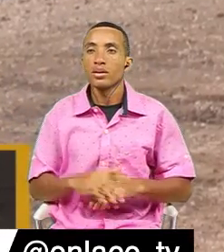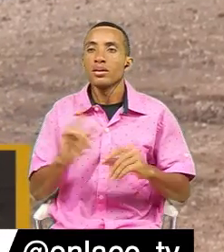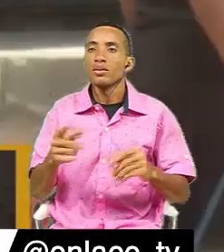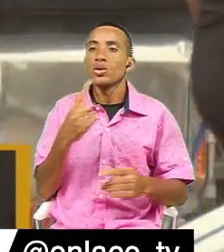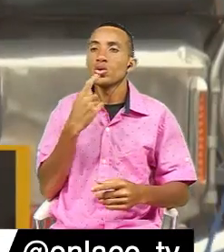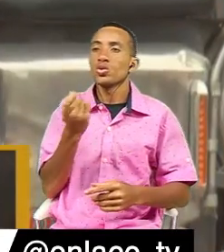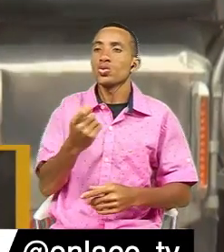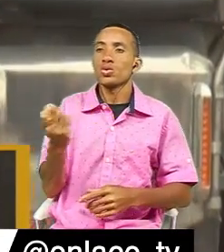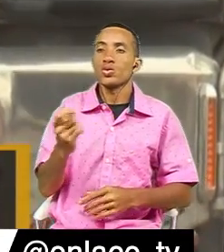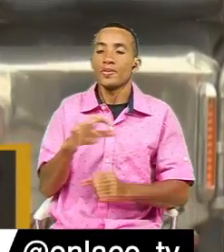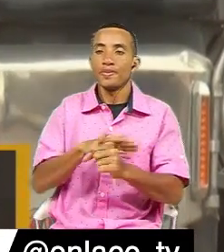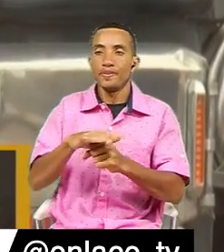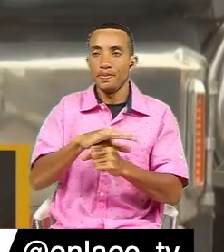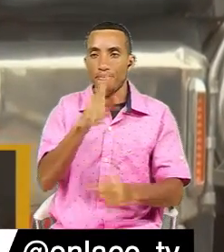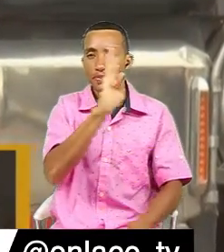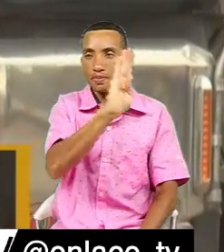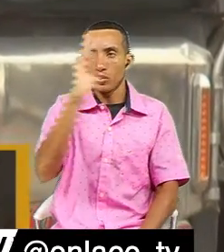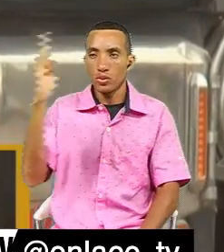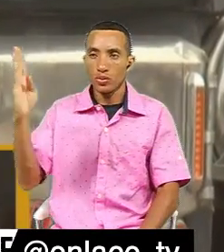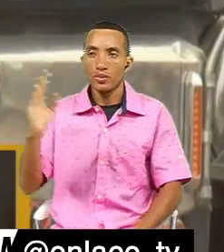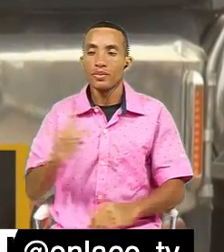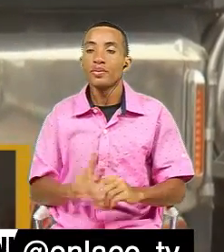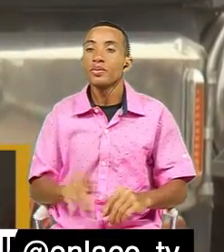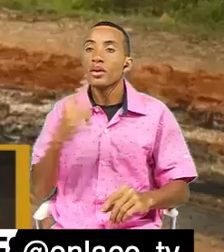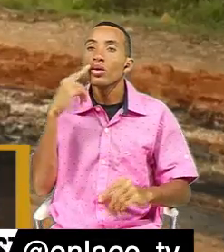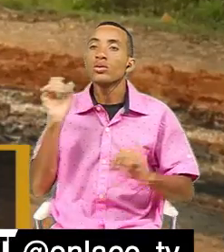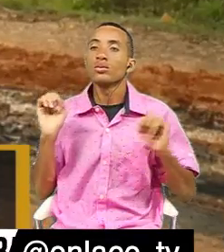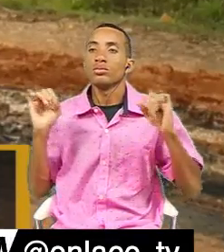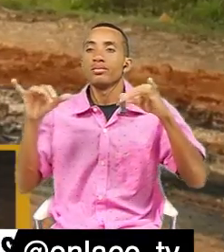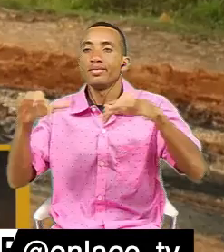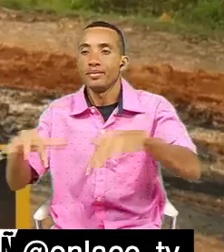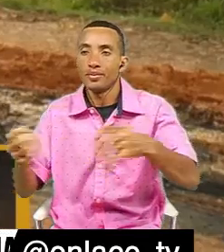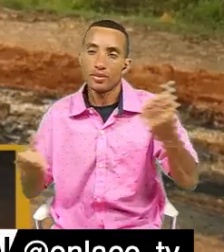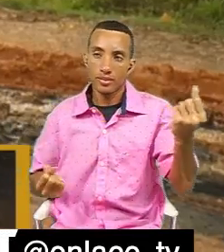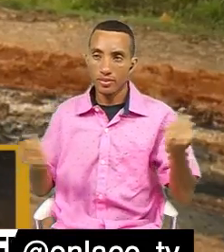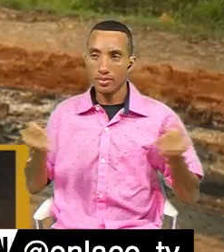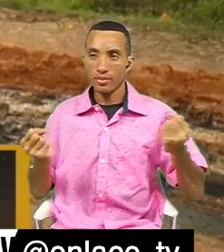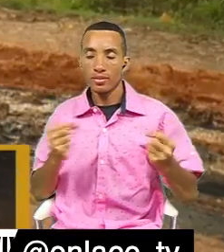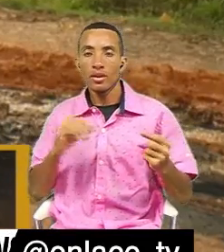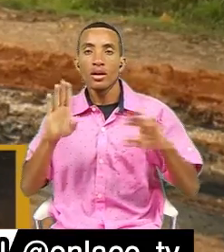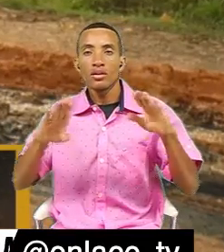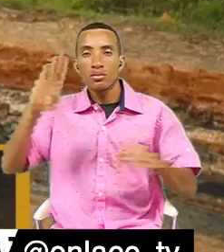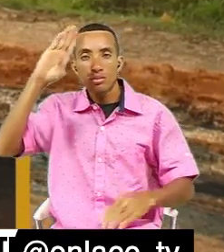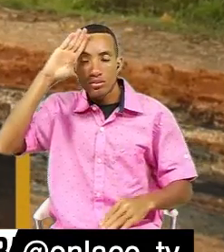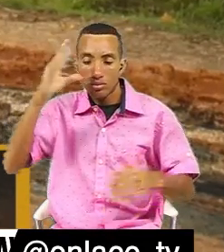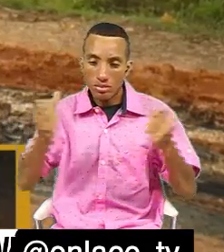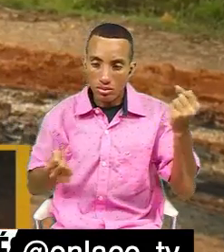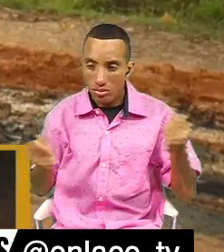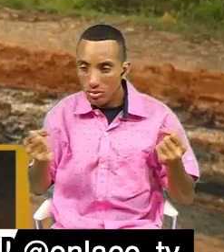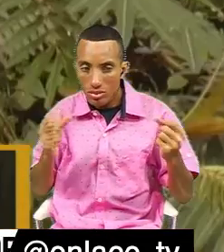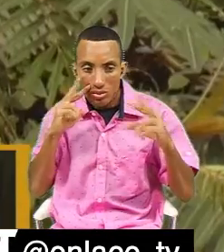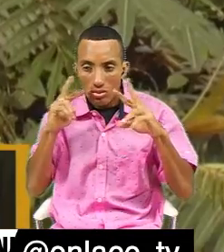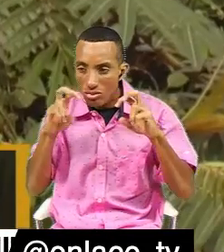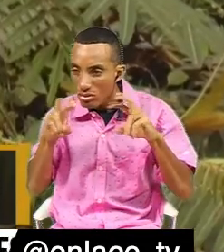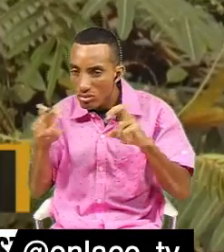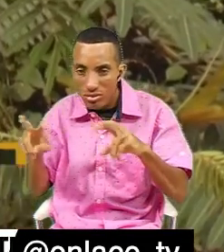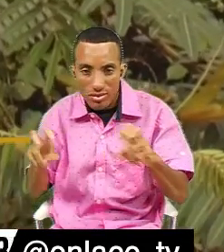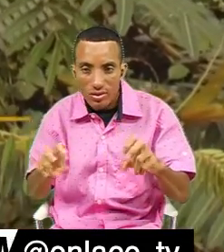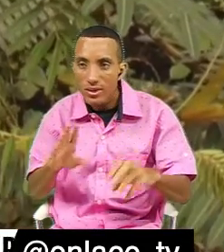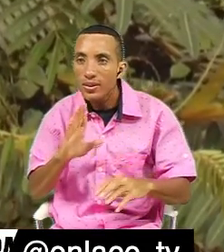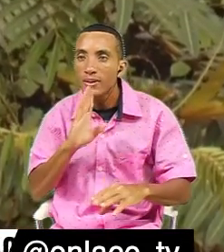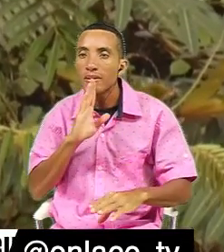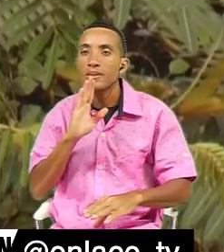donde se concentra un grupo de conductores. Autoridades de policía están en la investigación de lo sucedido, teniendo en cuenta que el